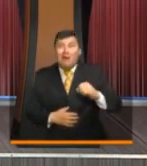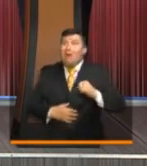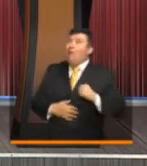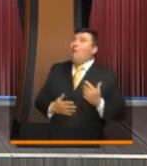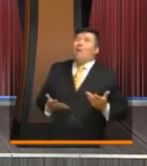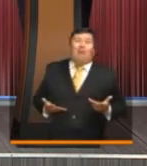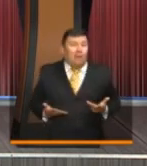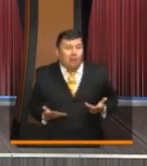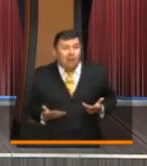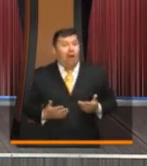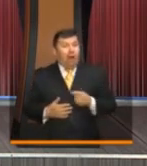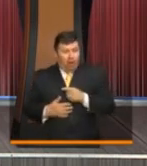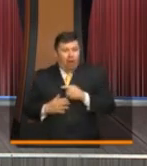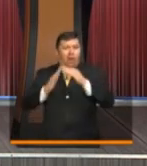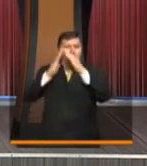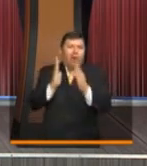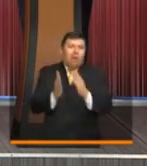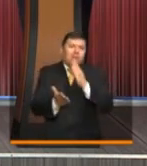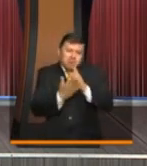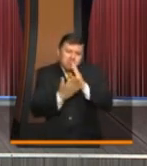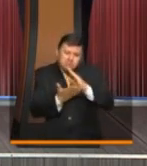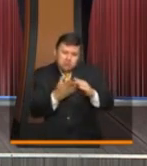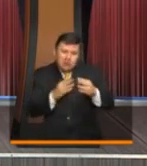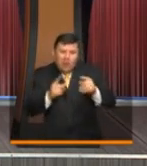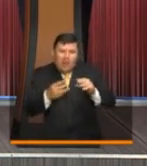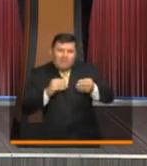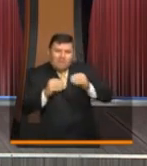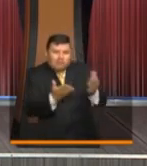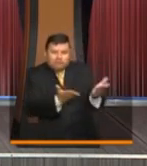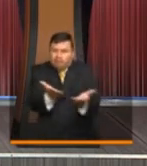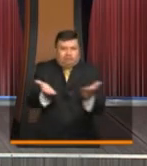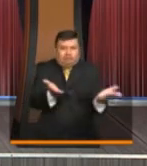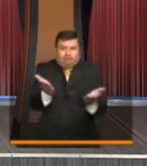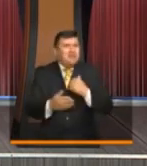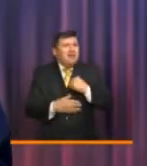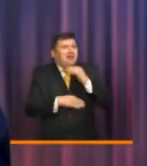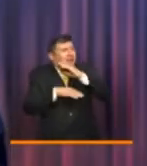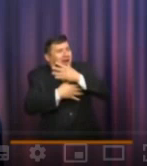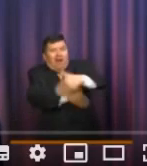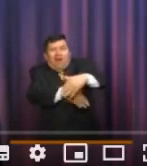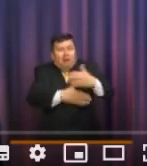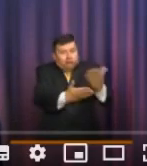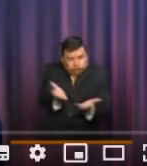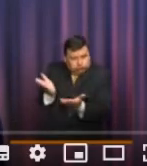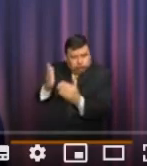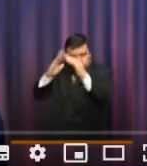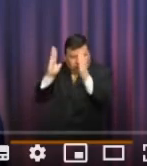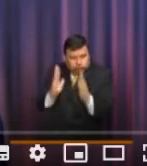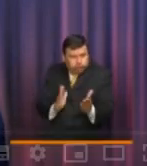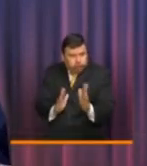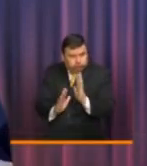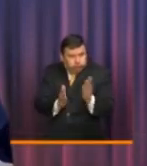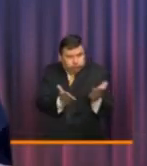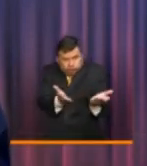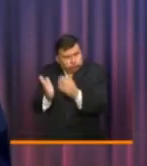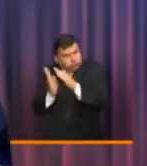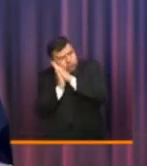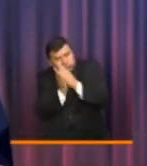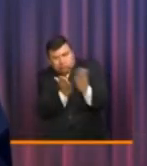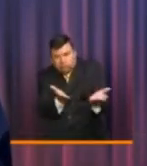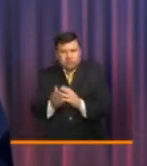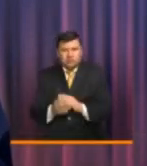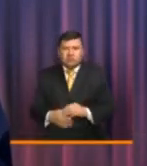tenga, contará con un albergue. Por eso vamos a flexibilizar las condiciones para poderlos montar en caso de que se necesite.